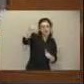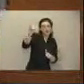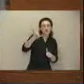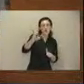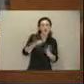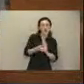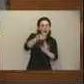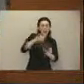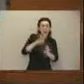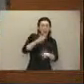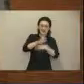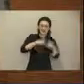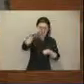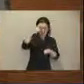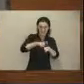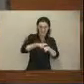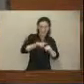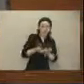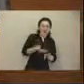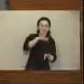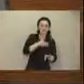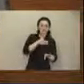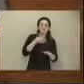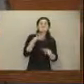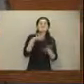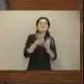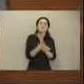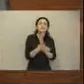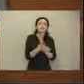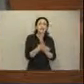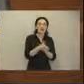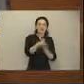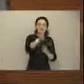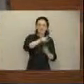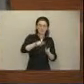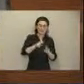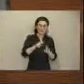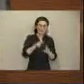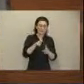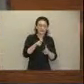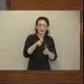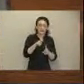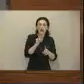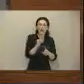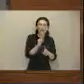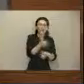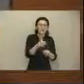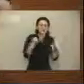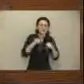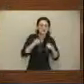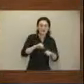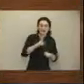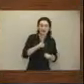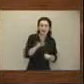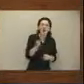antes de la reforma psiquiátrica, que funcionando aisladamente priva a los pacientes que atienden de las prestaciones que han demostrado una mayor efectividad en la práctica clínica. Todo